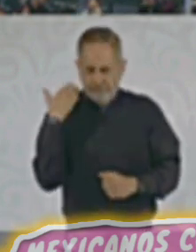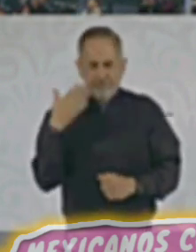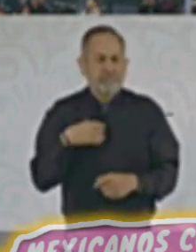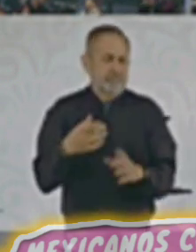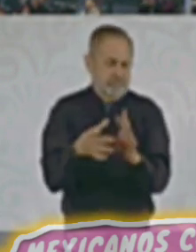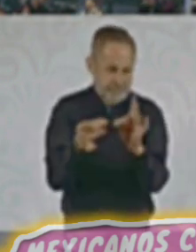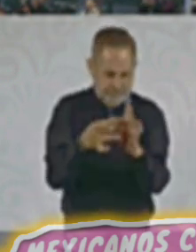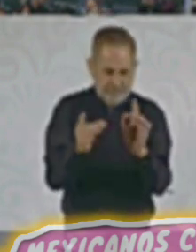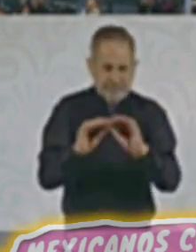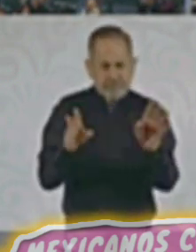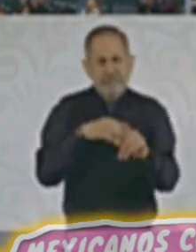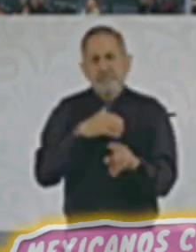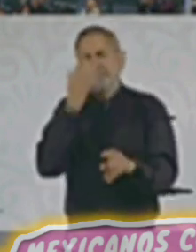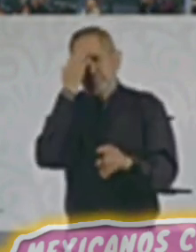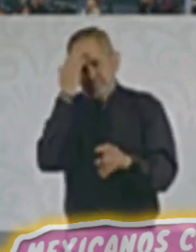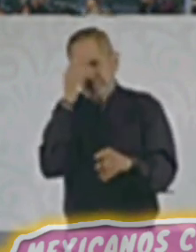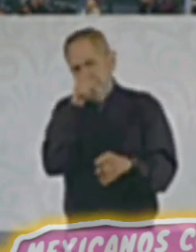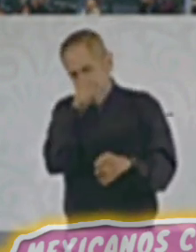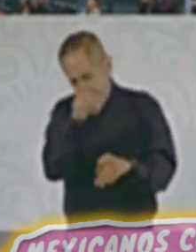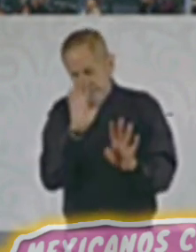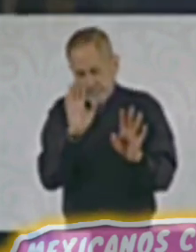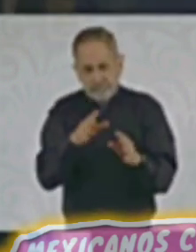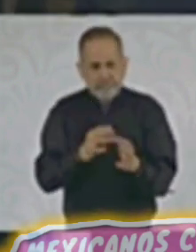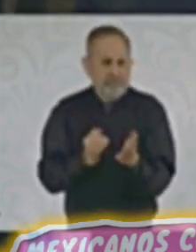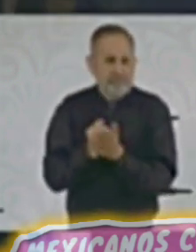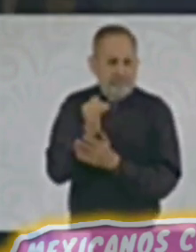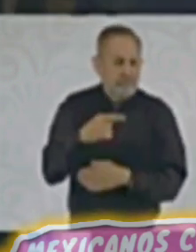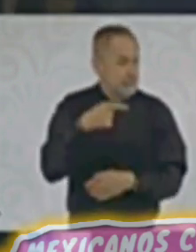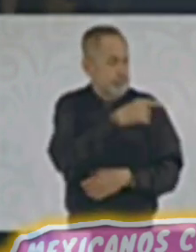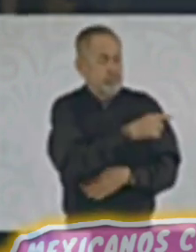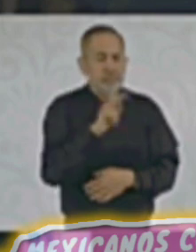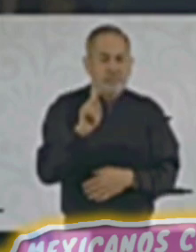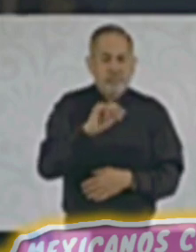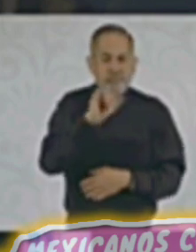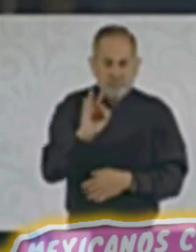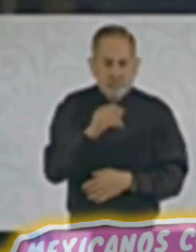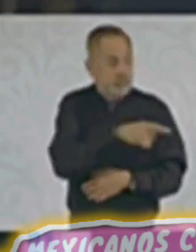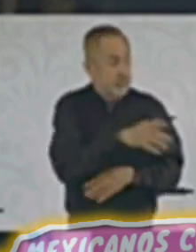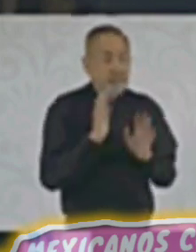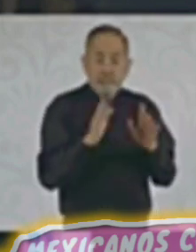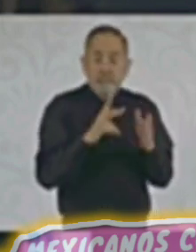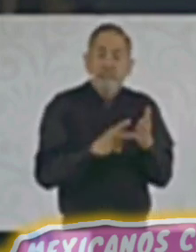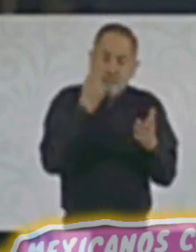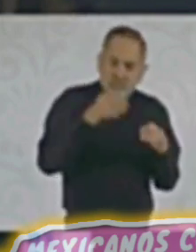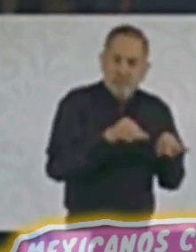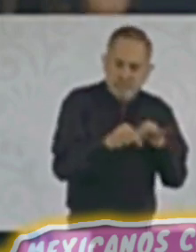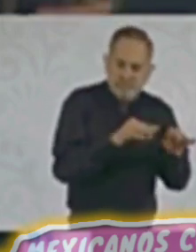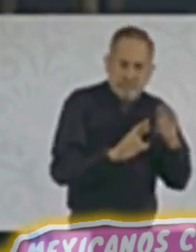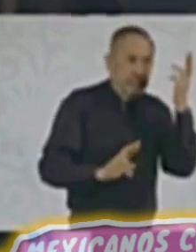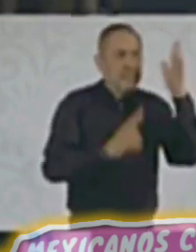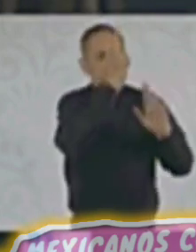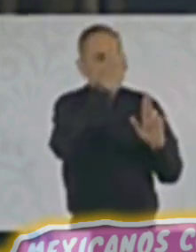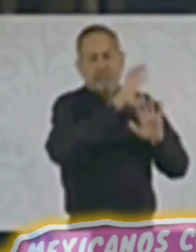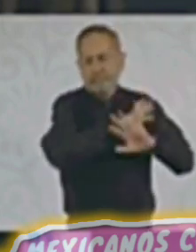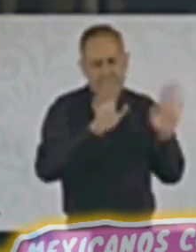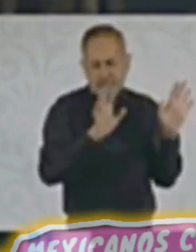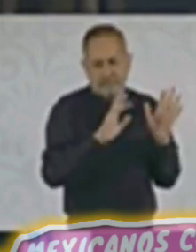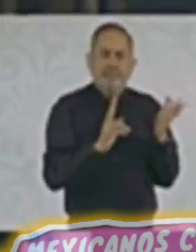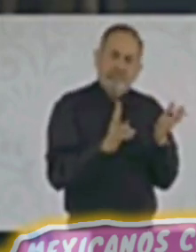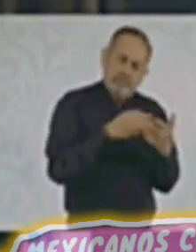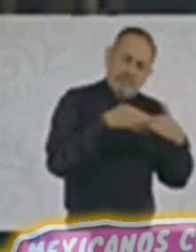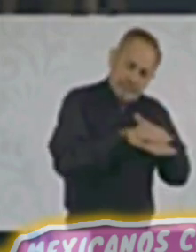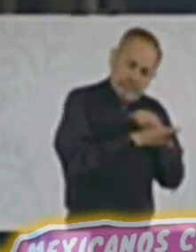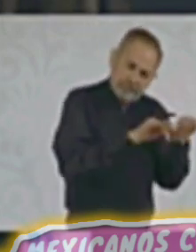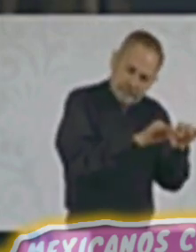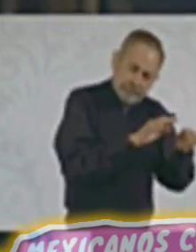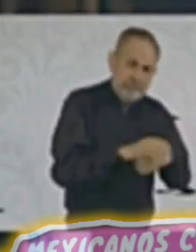su punto de vista respecto a esta decisión ya del Poder Judicial de regresar a trabajar. Sin embargo, existe también en el ambiente este